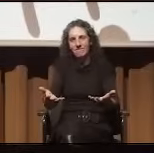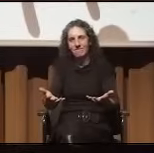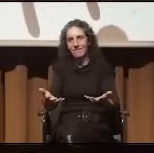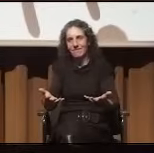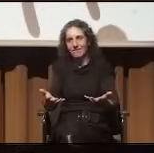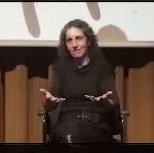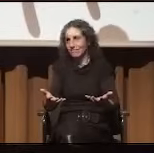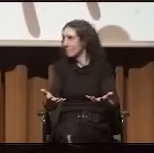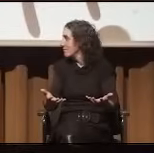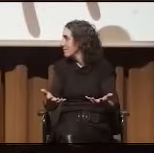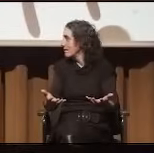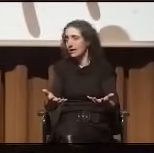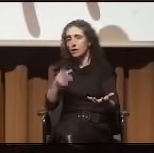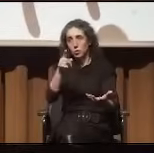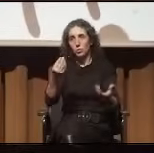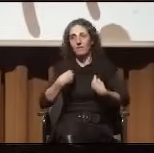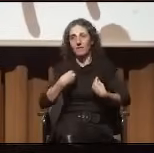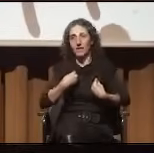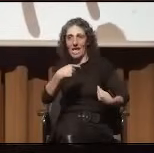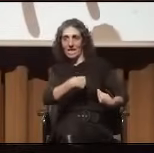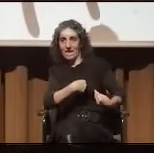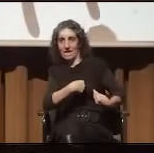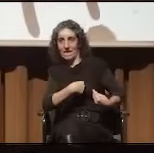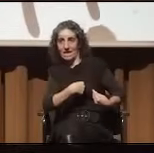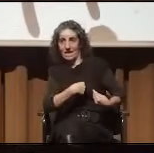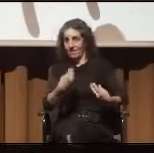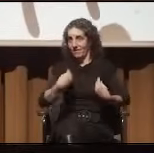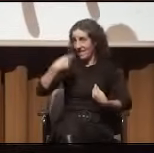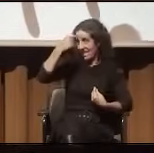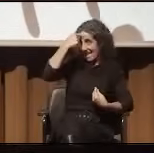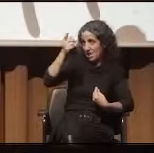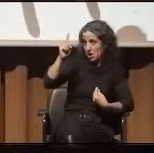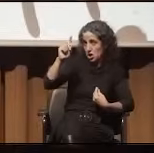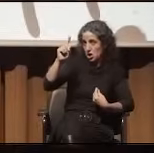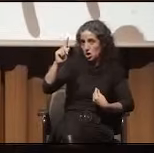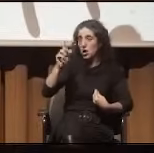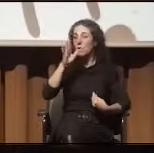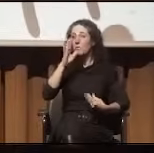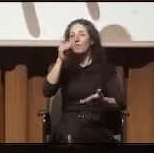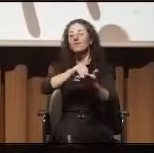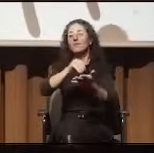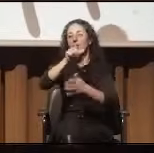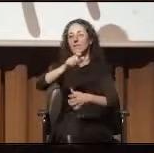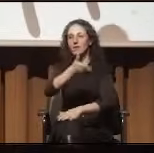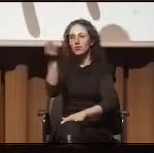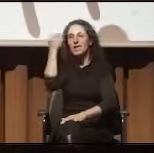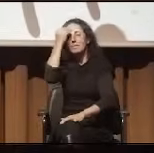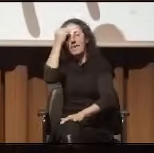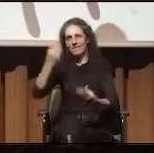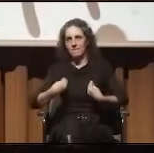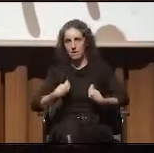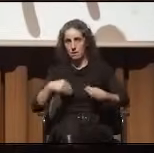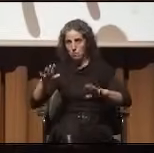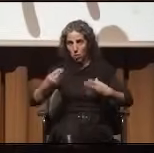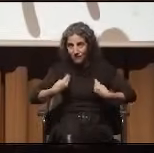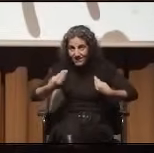aquí. Cuidado, porque la gente piensa la vida, pero no vive la vida muchas veces. Mucha gente sí, no digo todos, pero